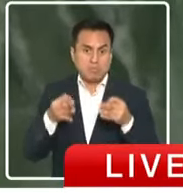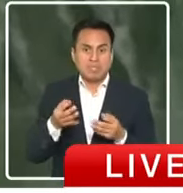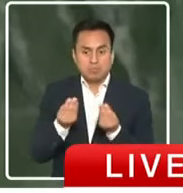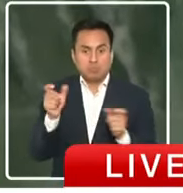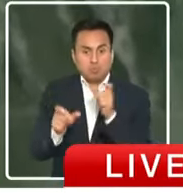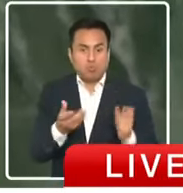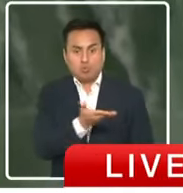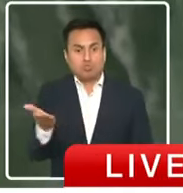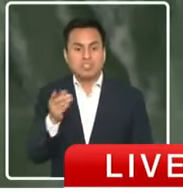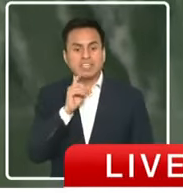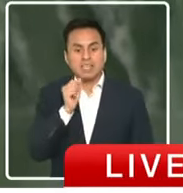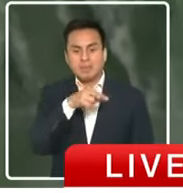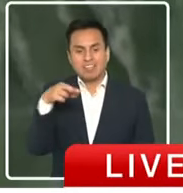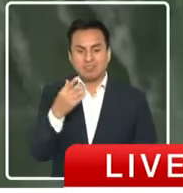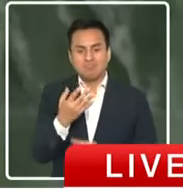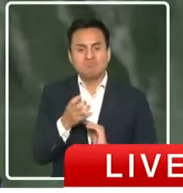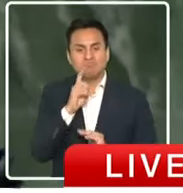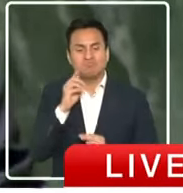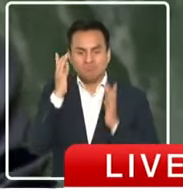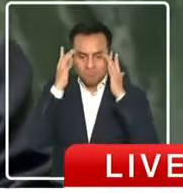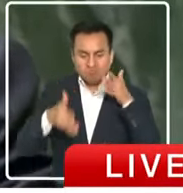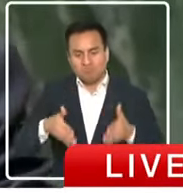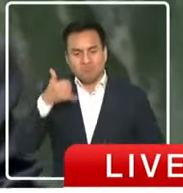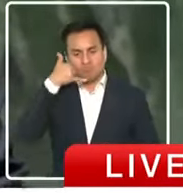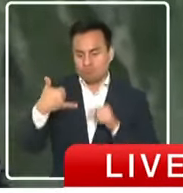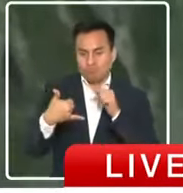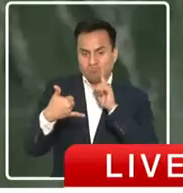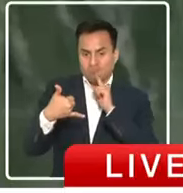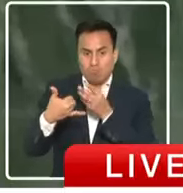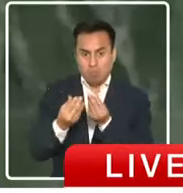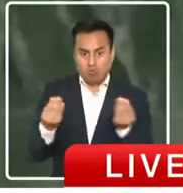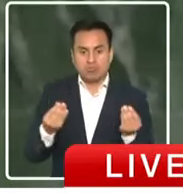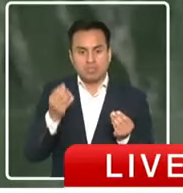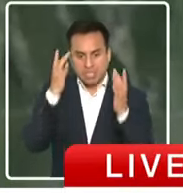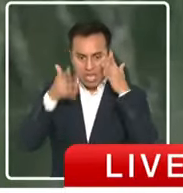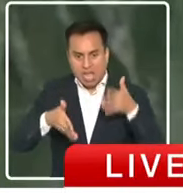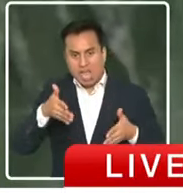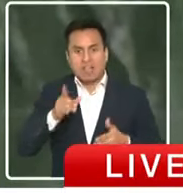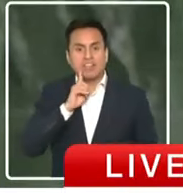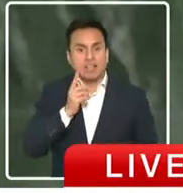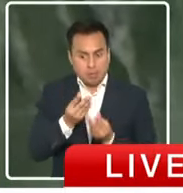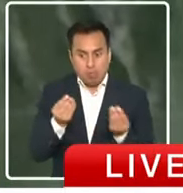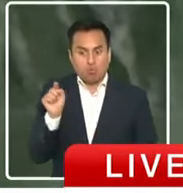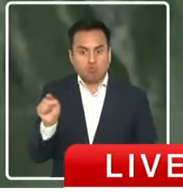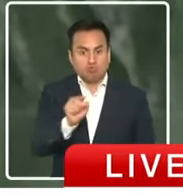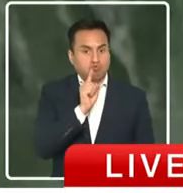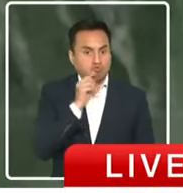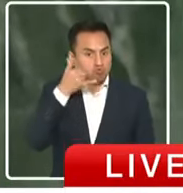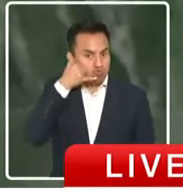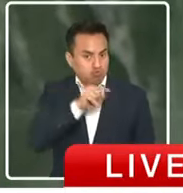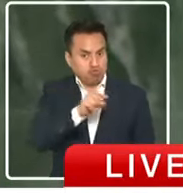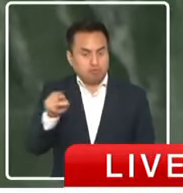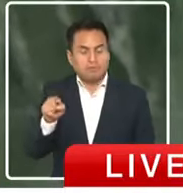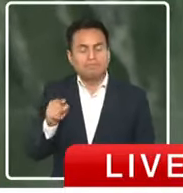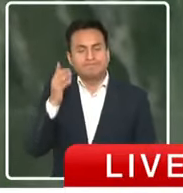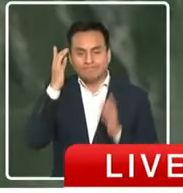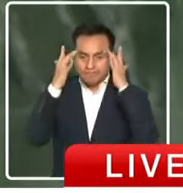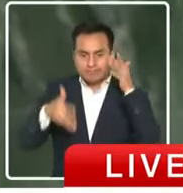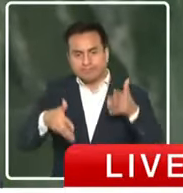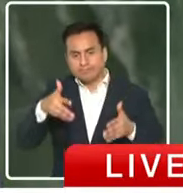de ustedes tienen aplicaciones de inteligencia celular, de inteligencia artificial en sus teléfonos, la